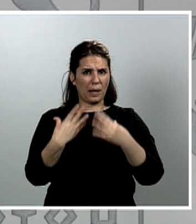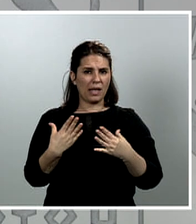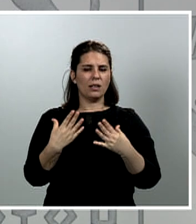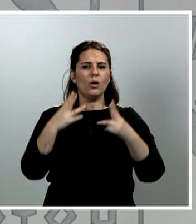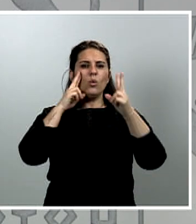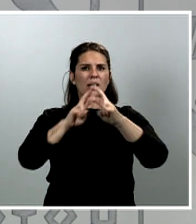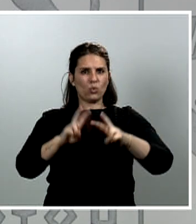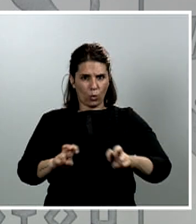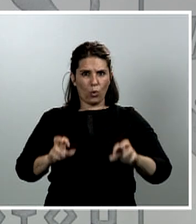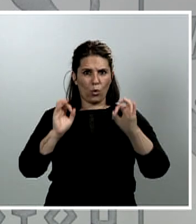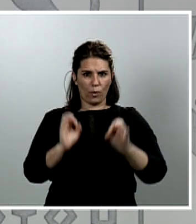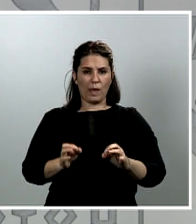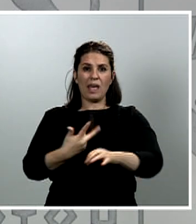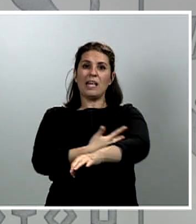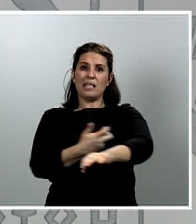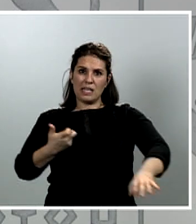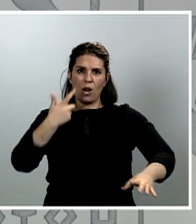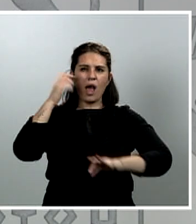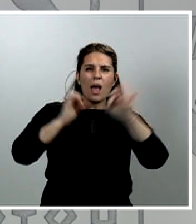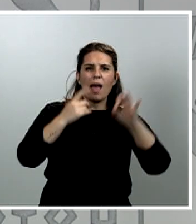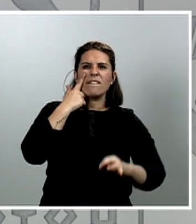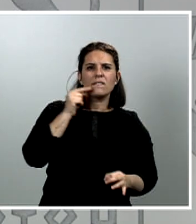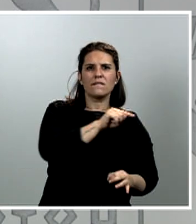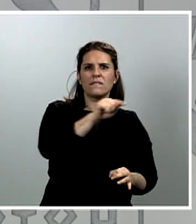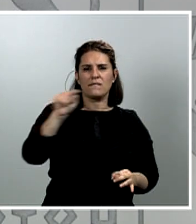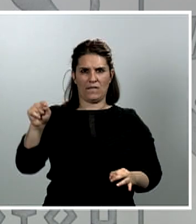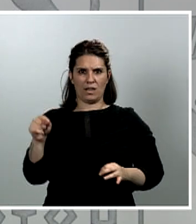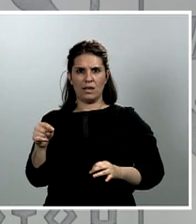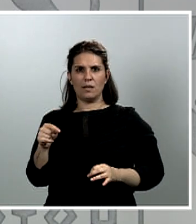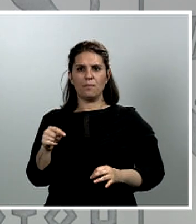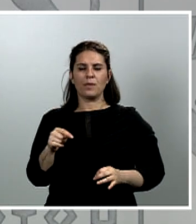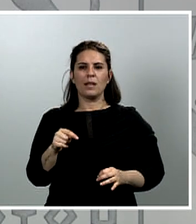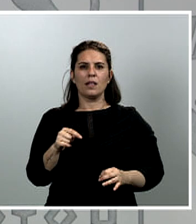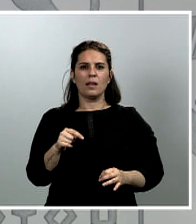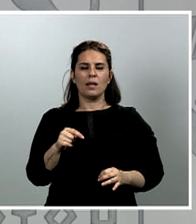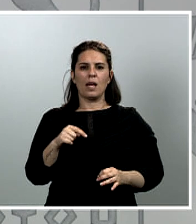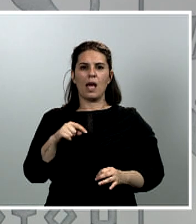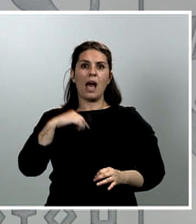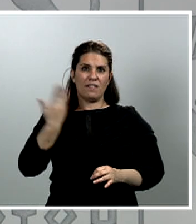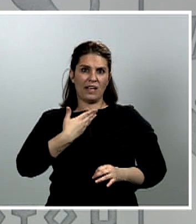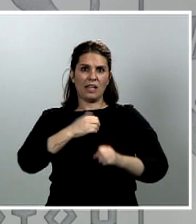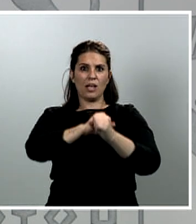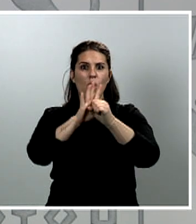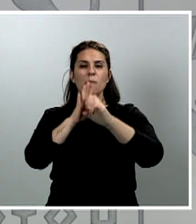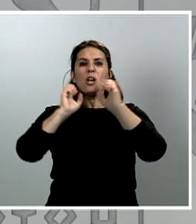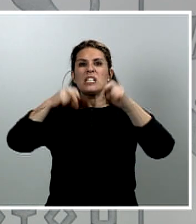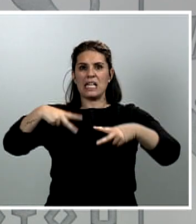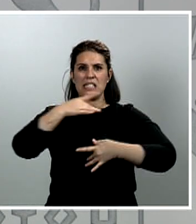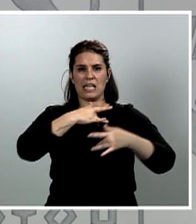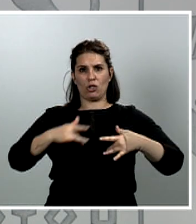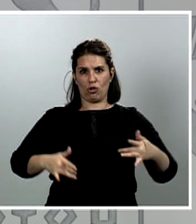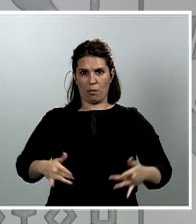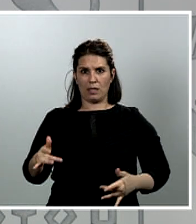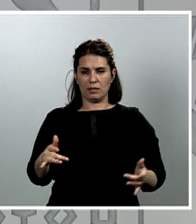nos dará una idea clara del porcentaje de población que ha sido afectada durante esta gran onda epidémica que hemos